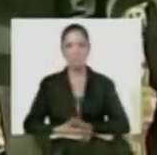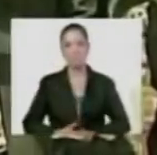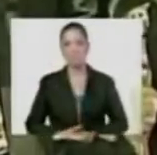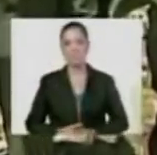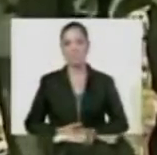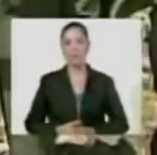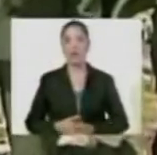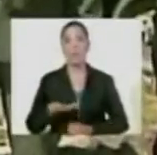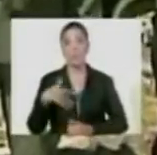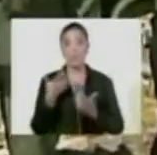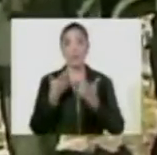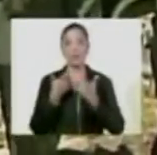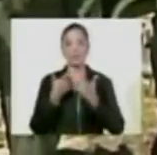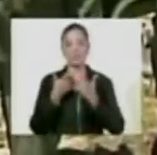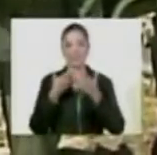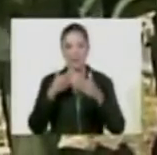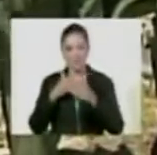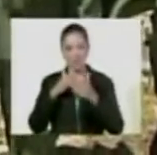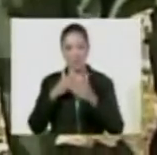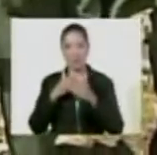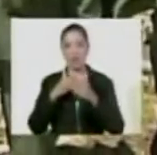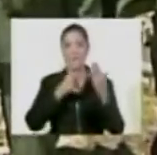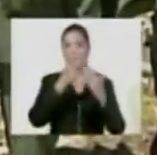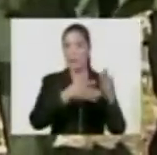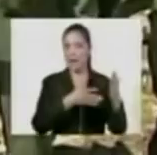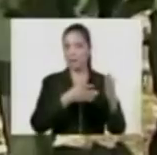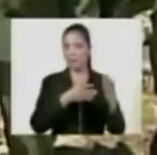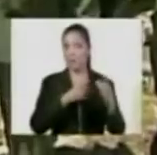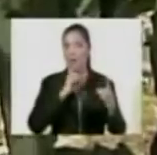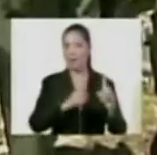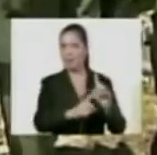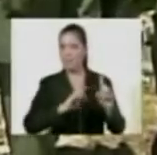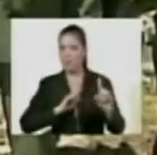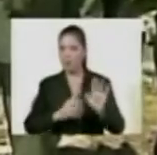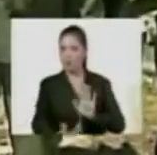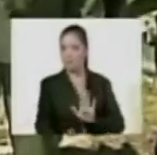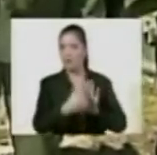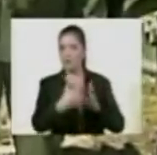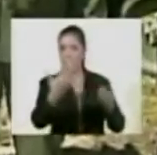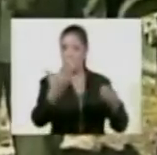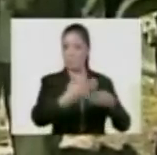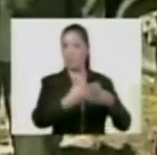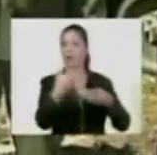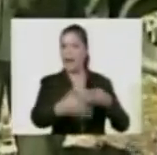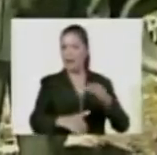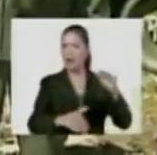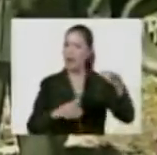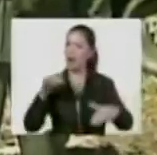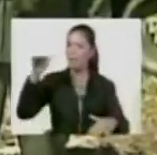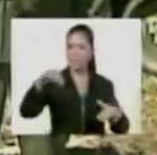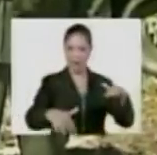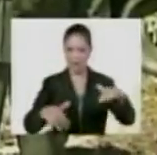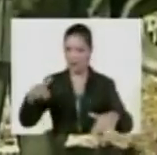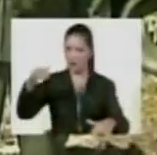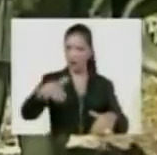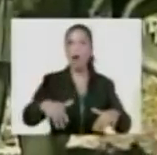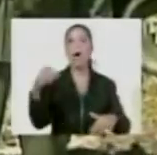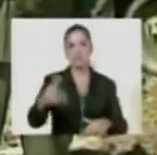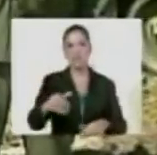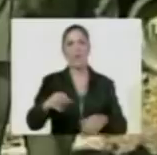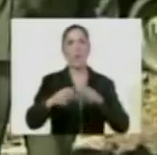liberar las barreras, los planes de barrera enemigos, es decir, los obstáculos que existen en las playas. Allí se utilizan diversos tipos de